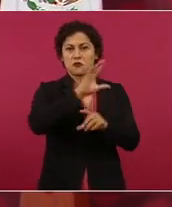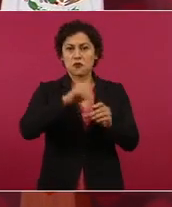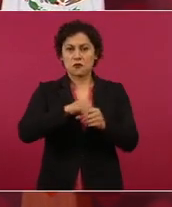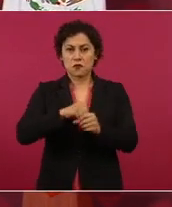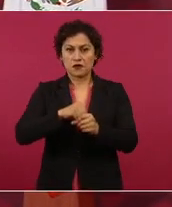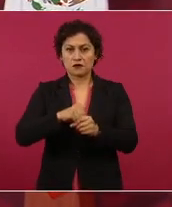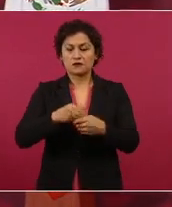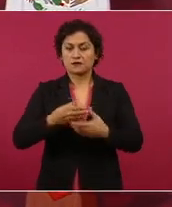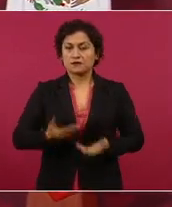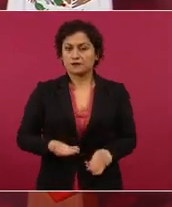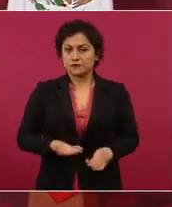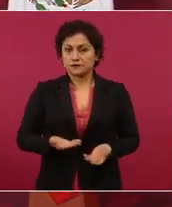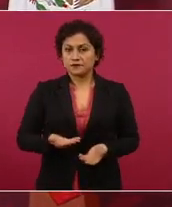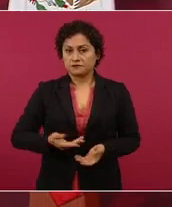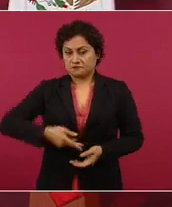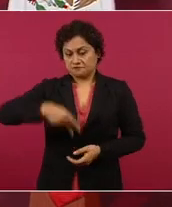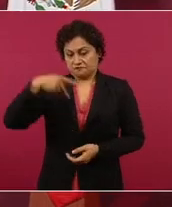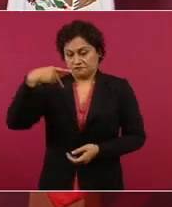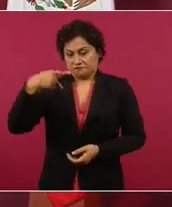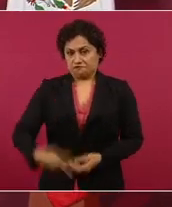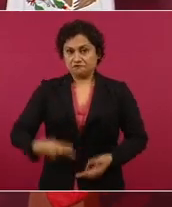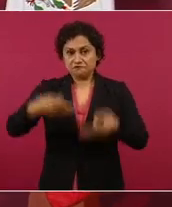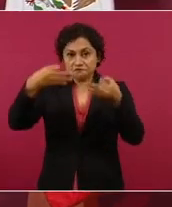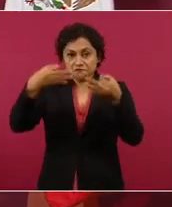y además es originaria de nuestro país.